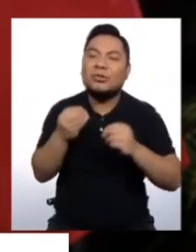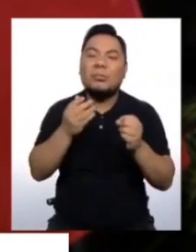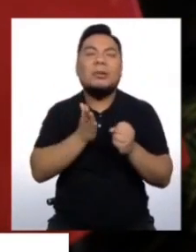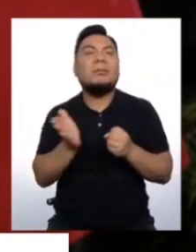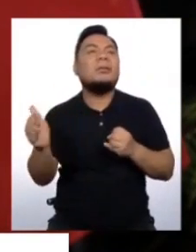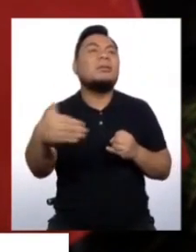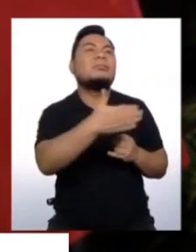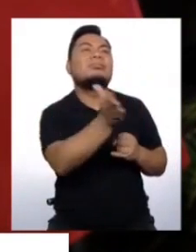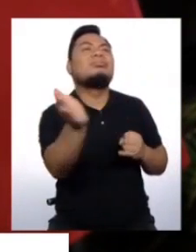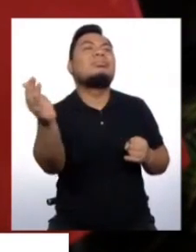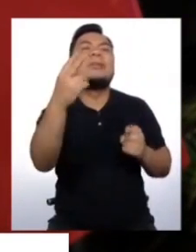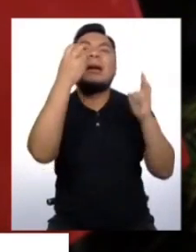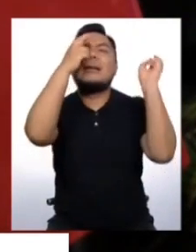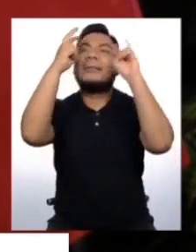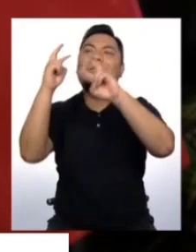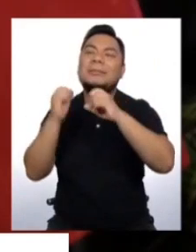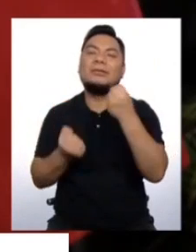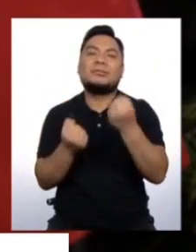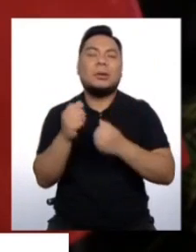ciudad. Por favor,